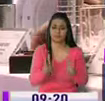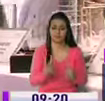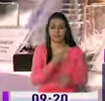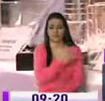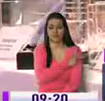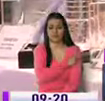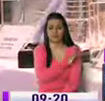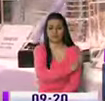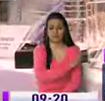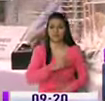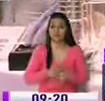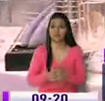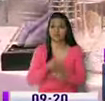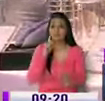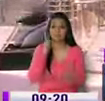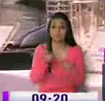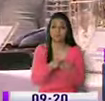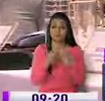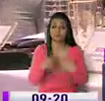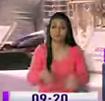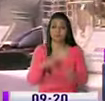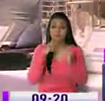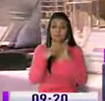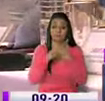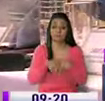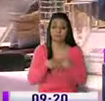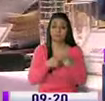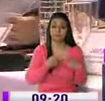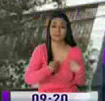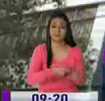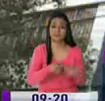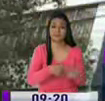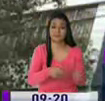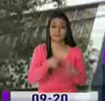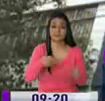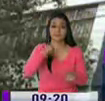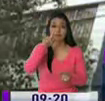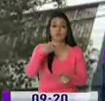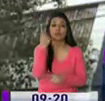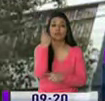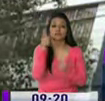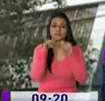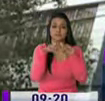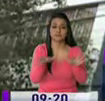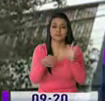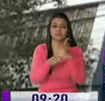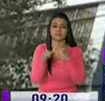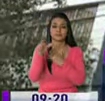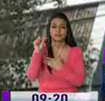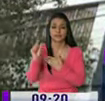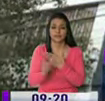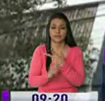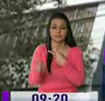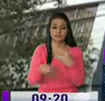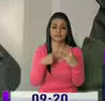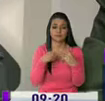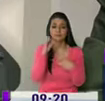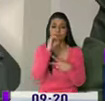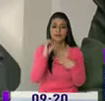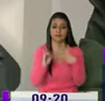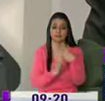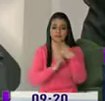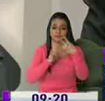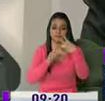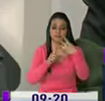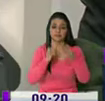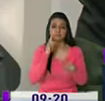politécnicas. Entre los acuerdos alcanzados está empezar talleres desde el 11 de septiembre con el Ministerio de Finanzas y la CENESID. Hemos